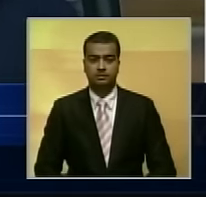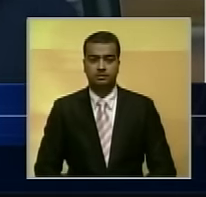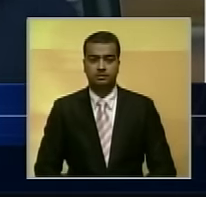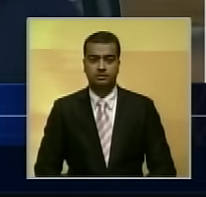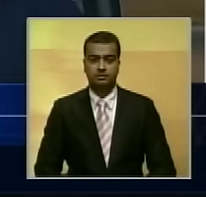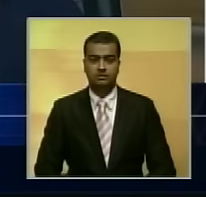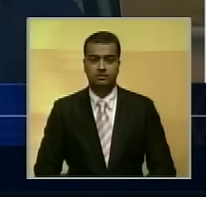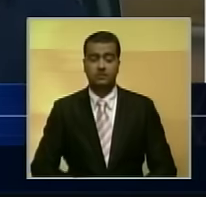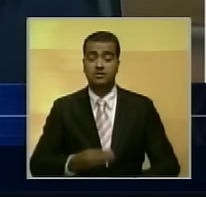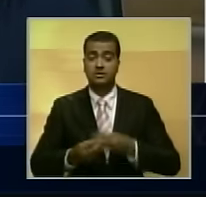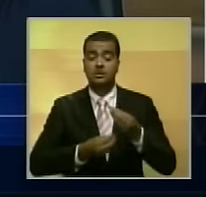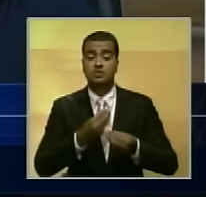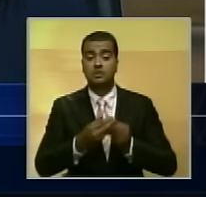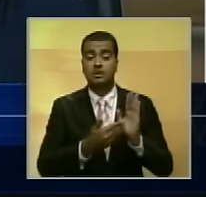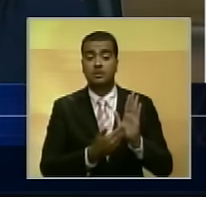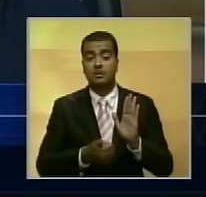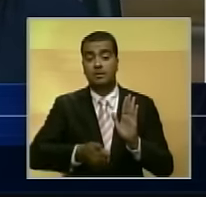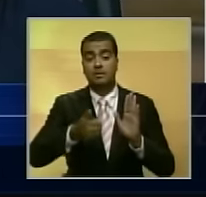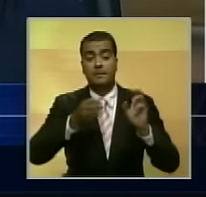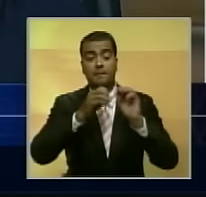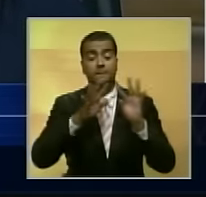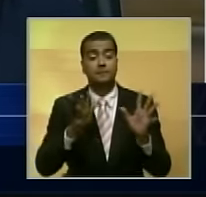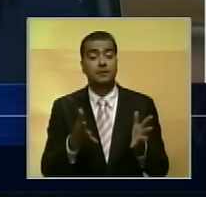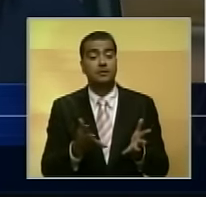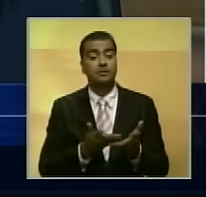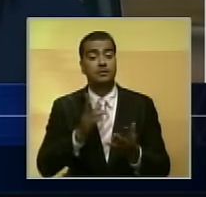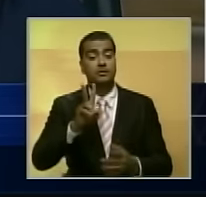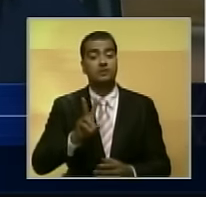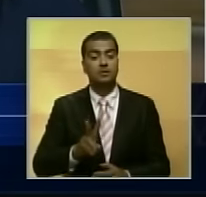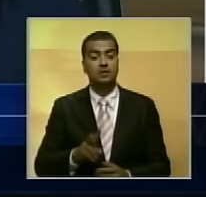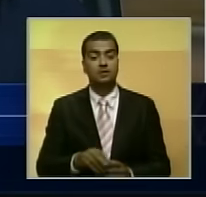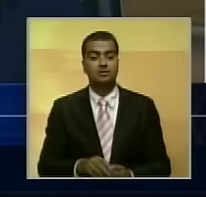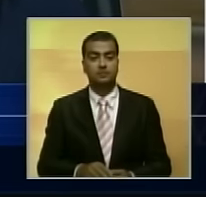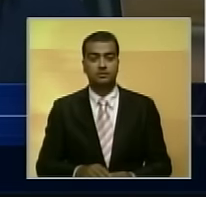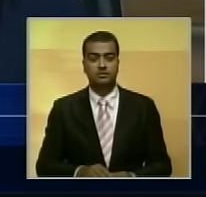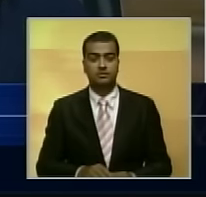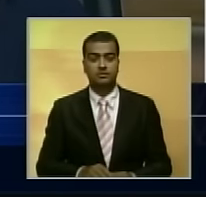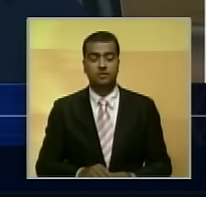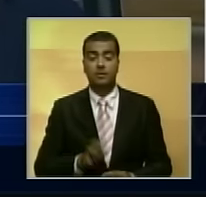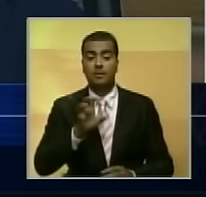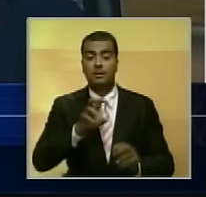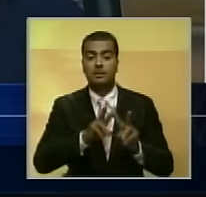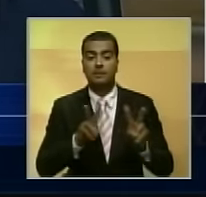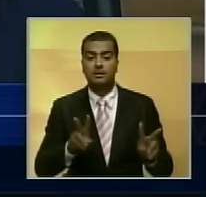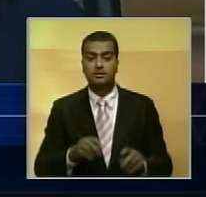ejecutado, y una muestra más para el mundo de que Venezuela es un país de paz.